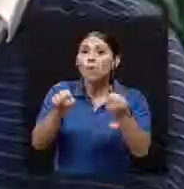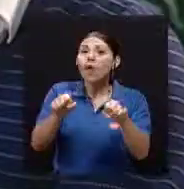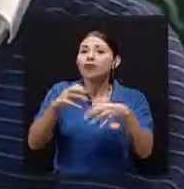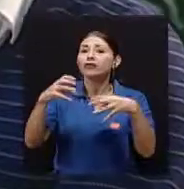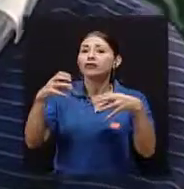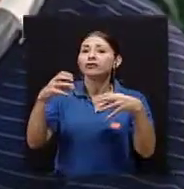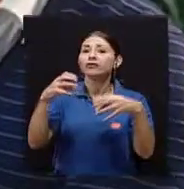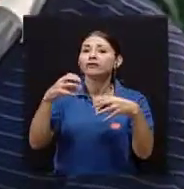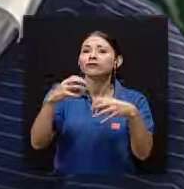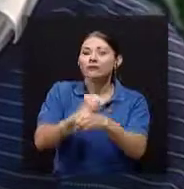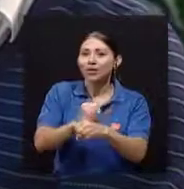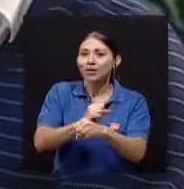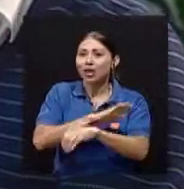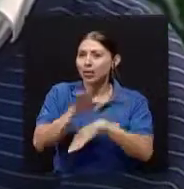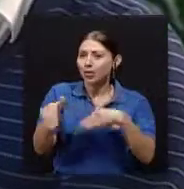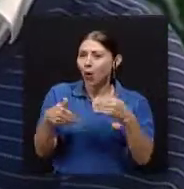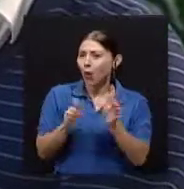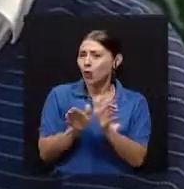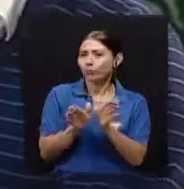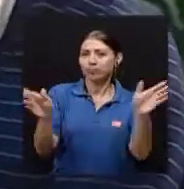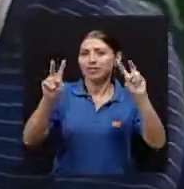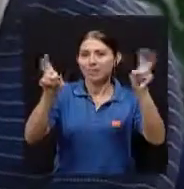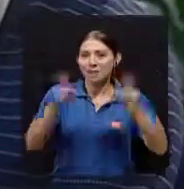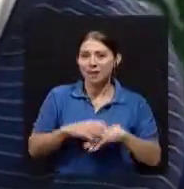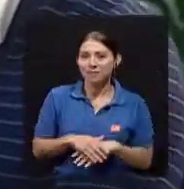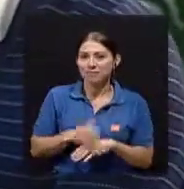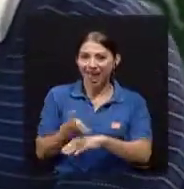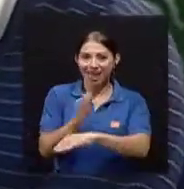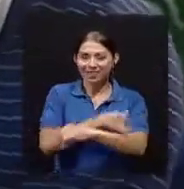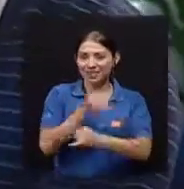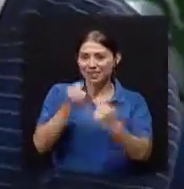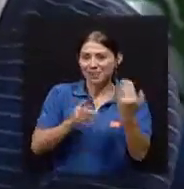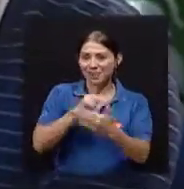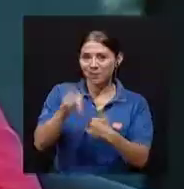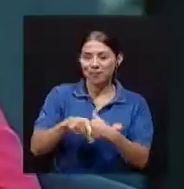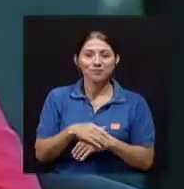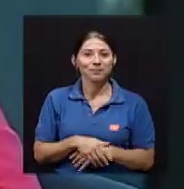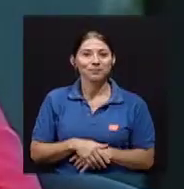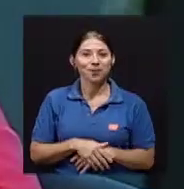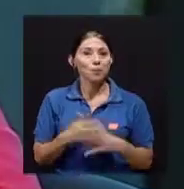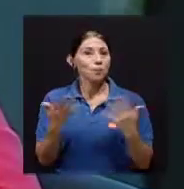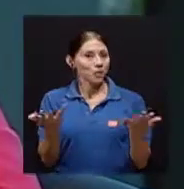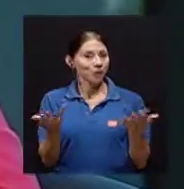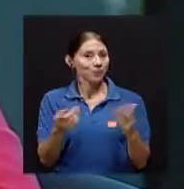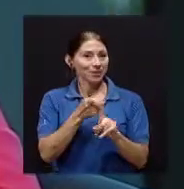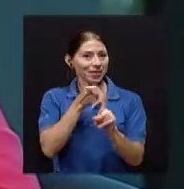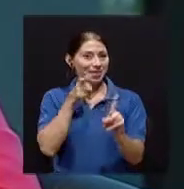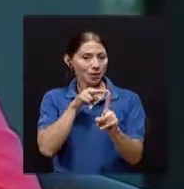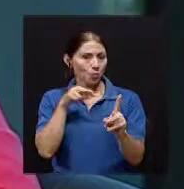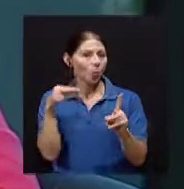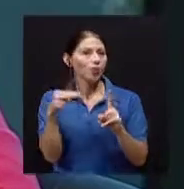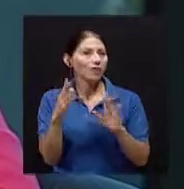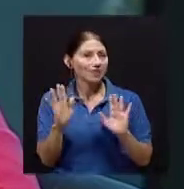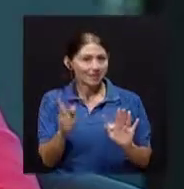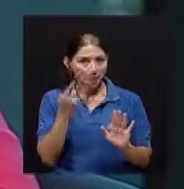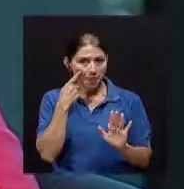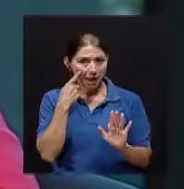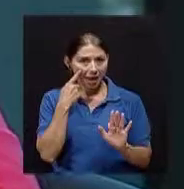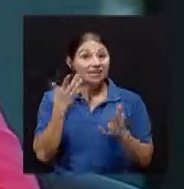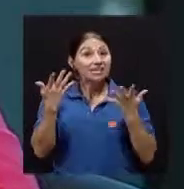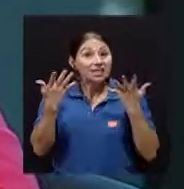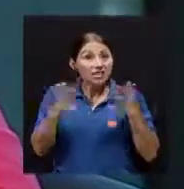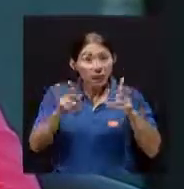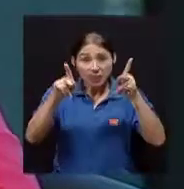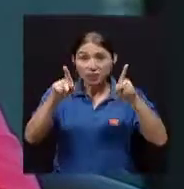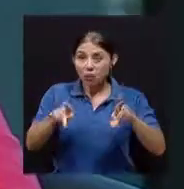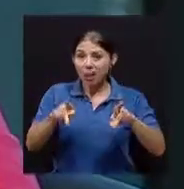rápido de toda la idea en general del tema, antes de despedirnos, por supuesto. Bueno, básicamente, desde el punto de vista, si ya una persona tiene exceso de